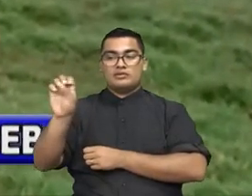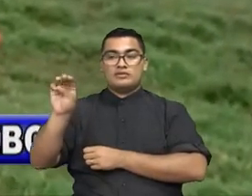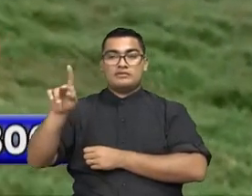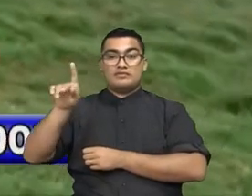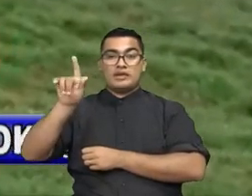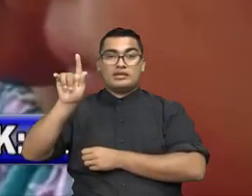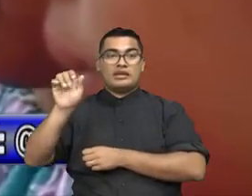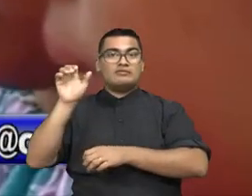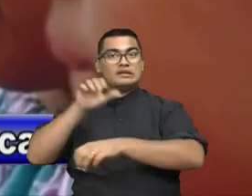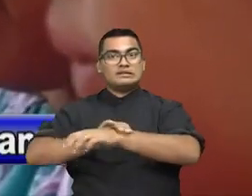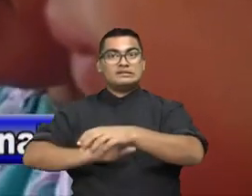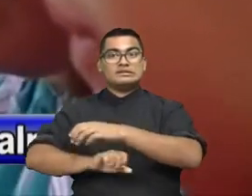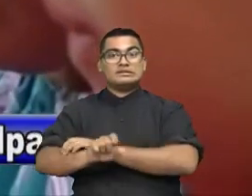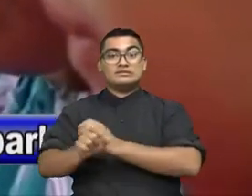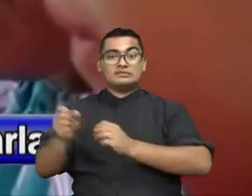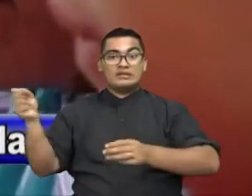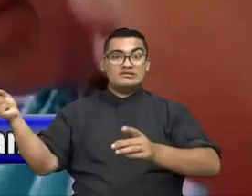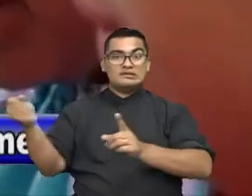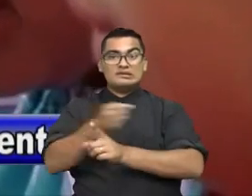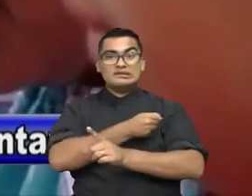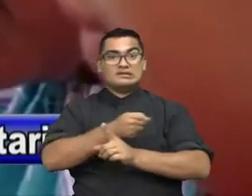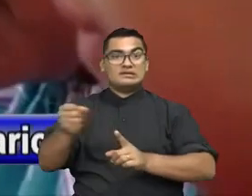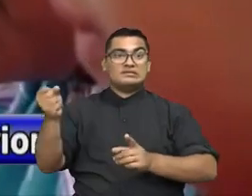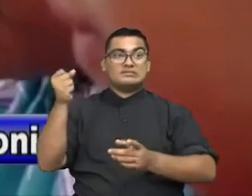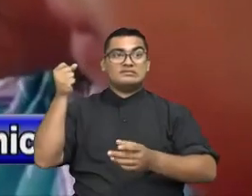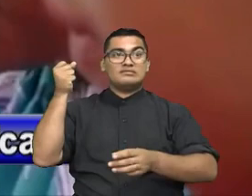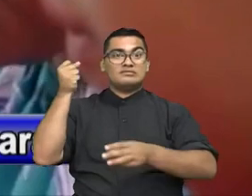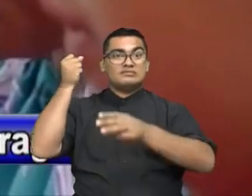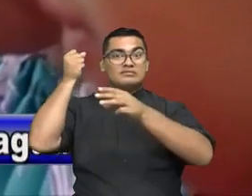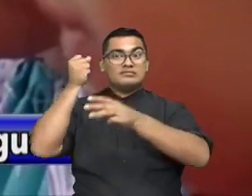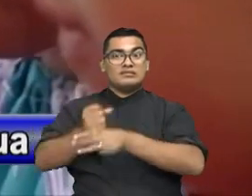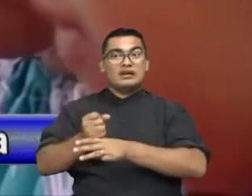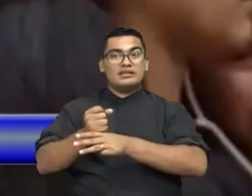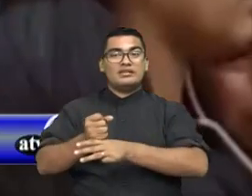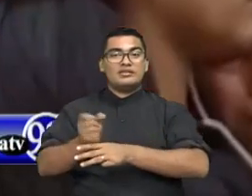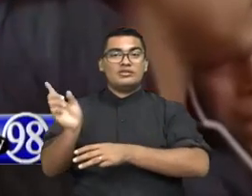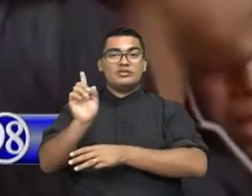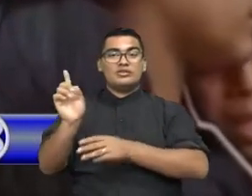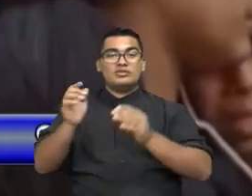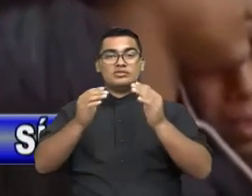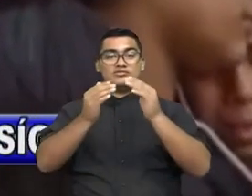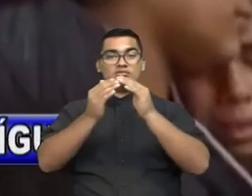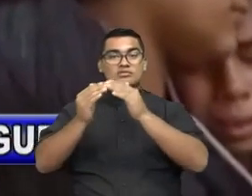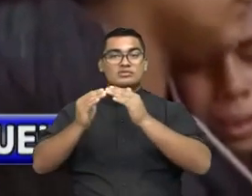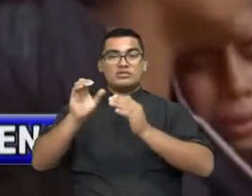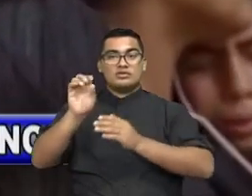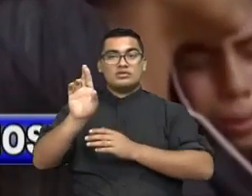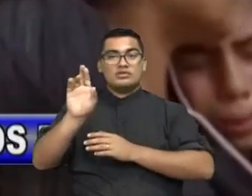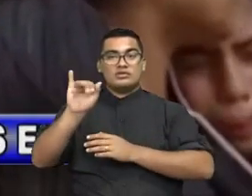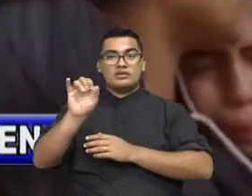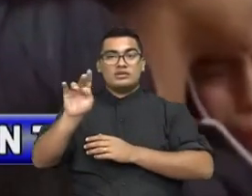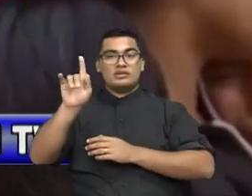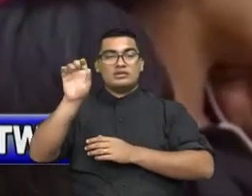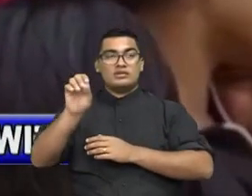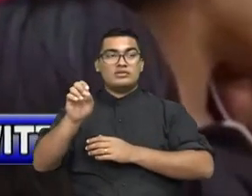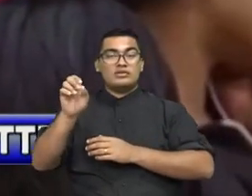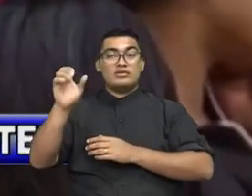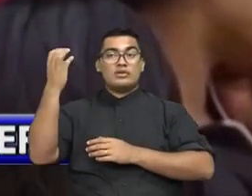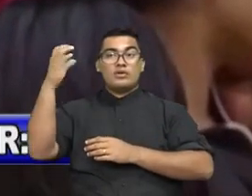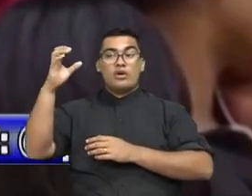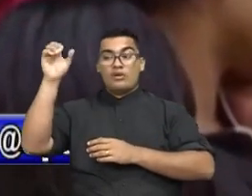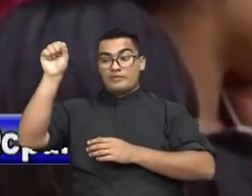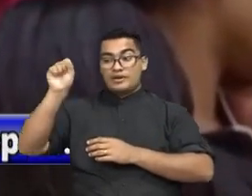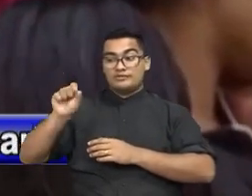detenido y torturado por hombres de la fuerza pública, antes de asesinarlo en la localidad de Corinto, en el departamento del Cauca, al sur colombiano,